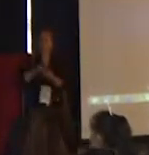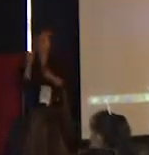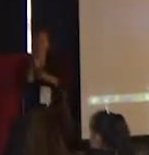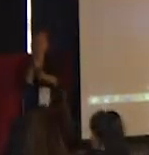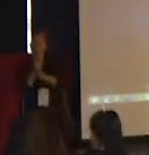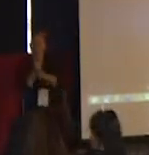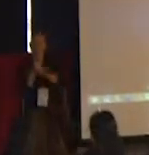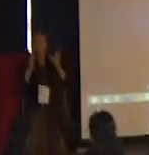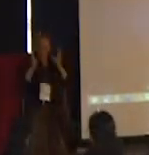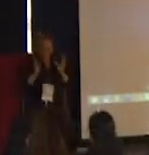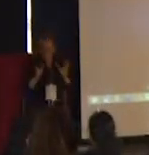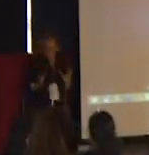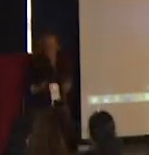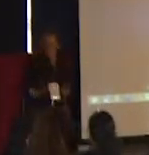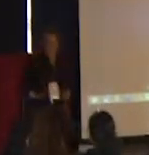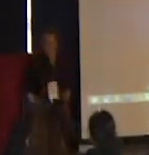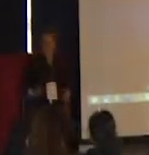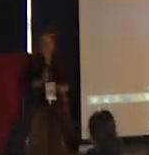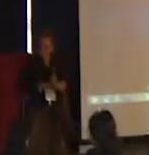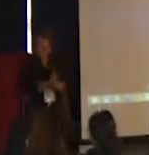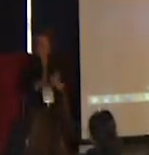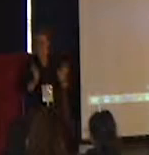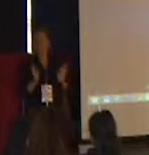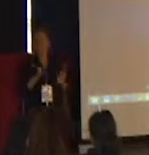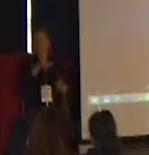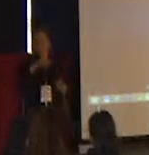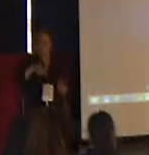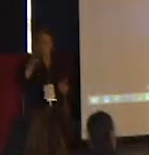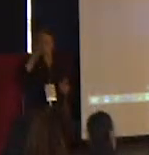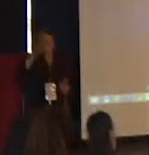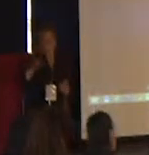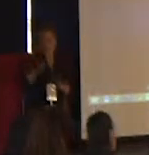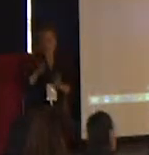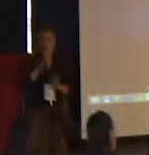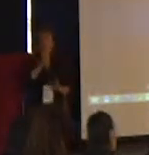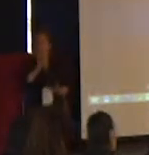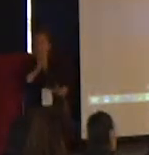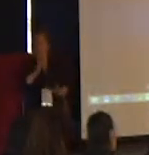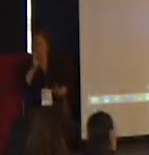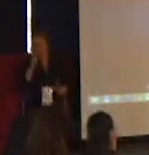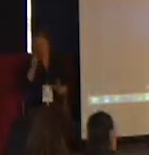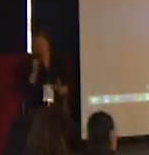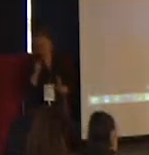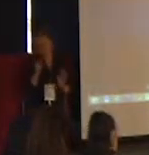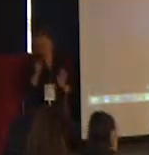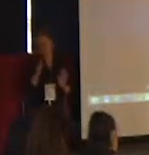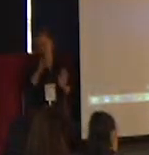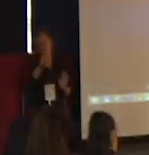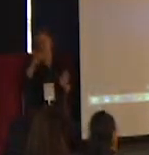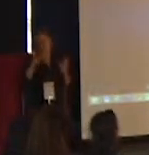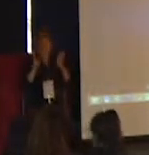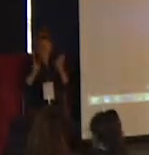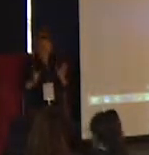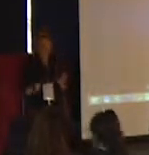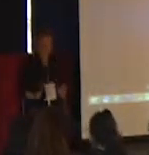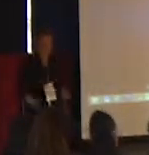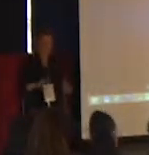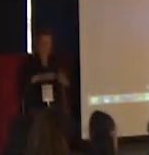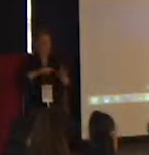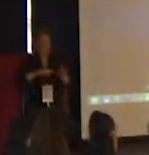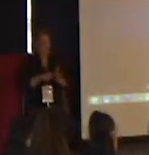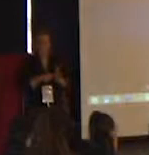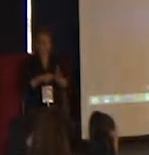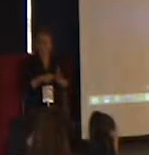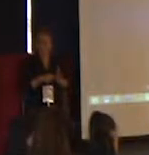haciendo un trabajo alrededor del cuerpo y pues nosotros la verdad no vamos a hablar mucho, creemos en el cuerpo como